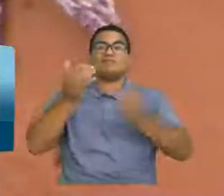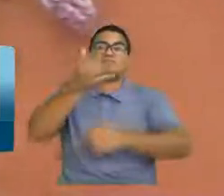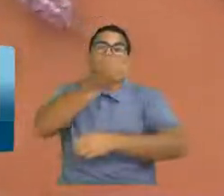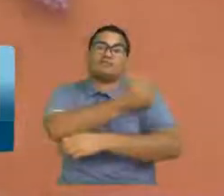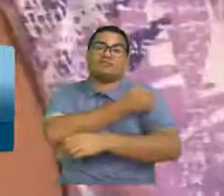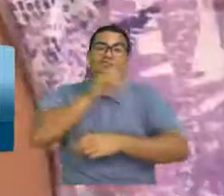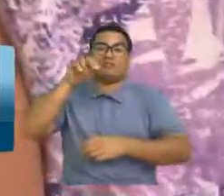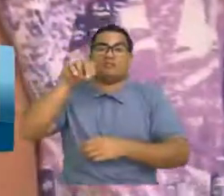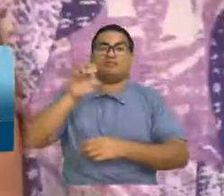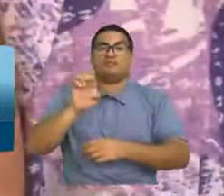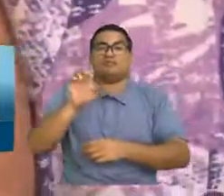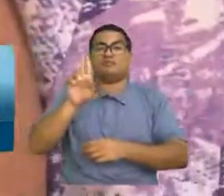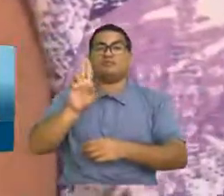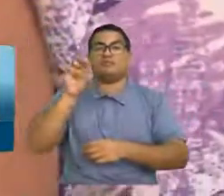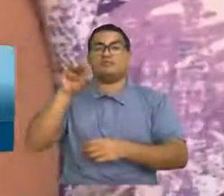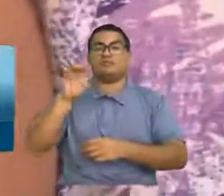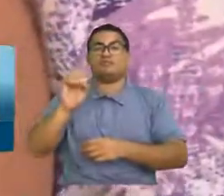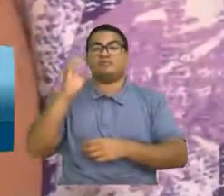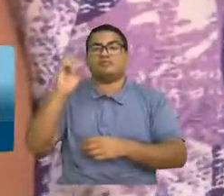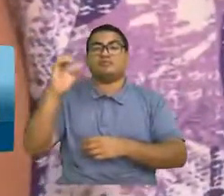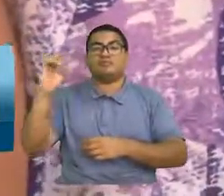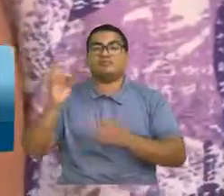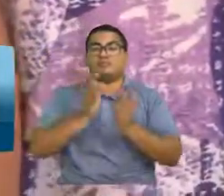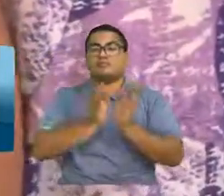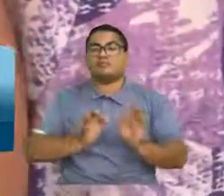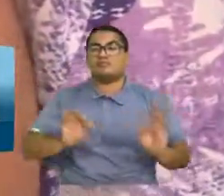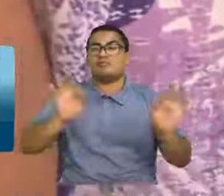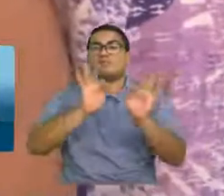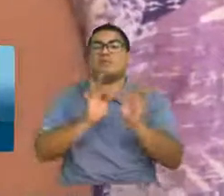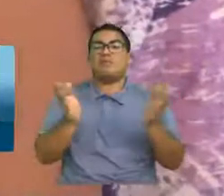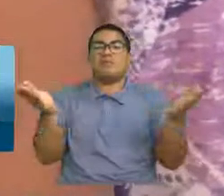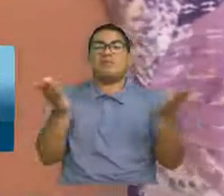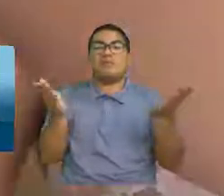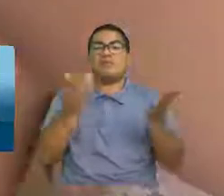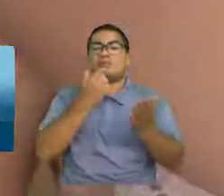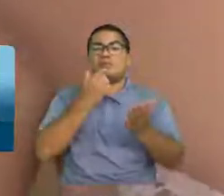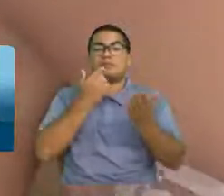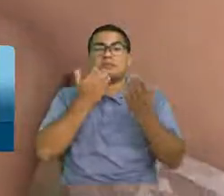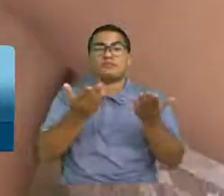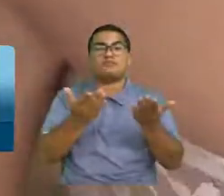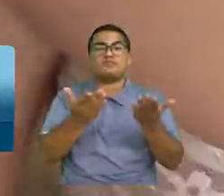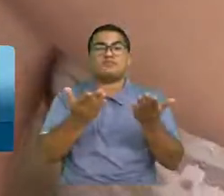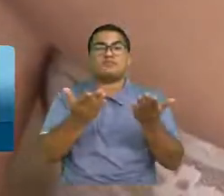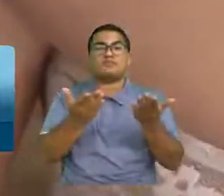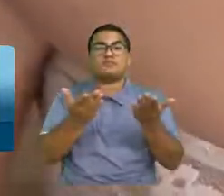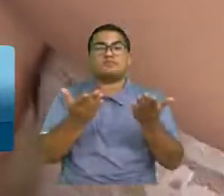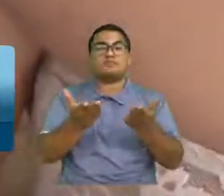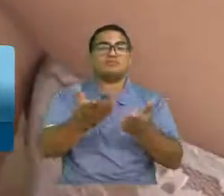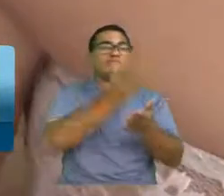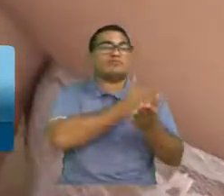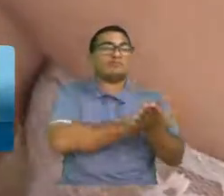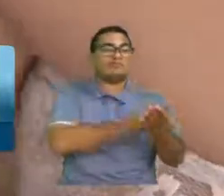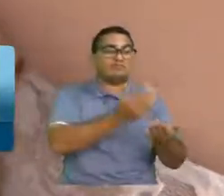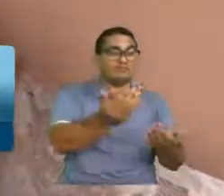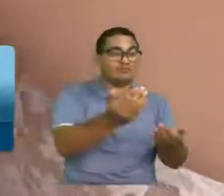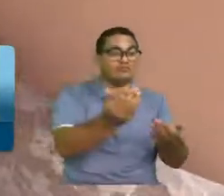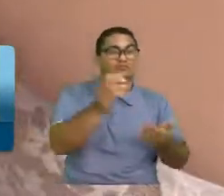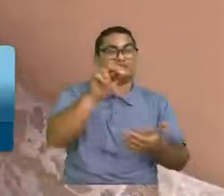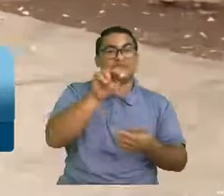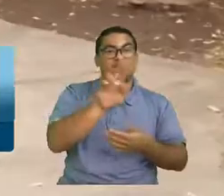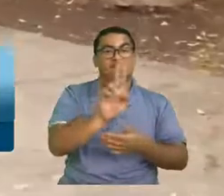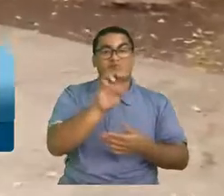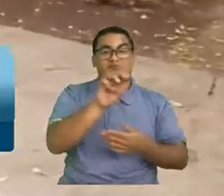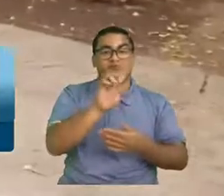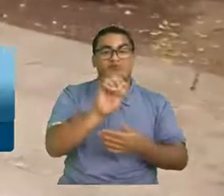la neumococo con mucho gusto. ¿Cuál es la importancia de la neumococo? ¿Por qué se le aplica si de niño nosotros nos pusieron la